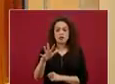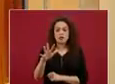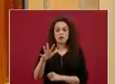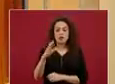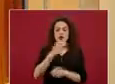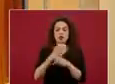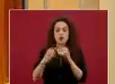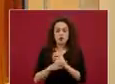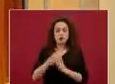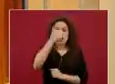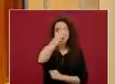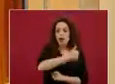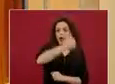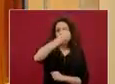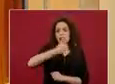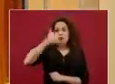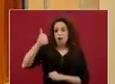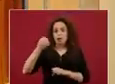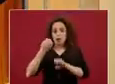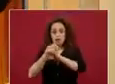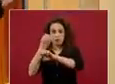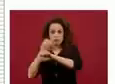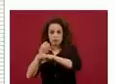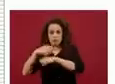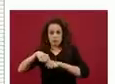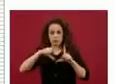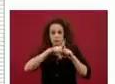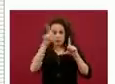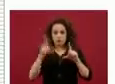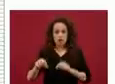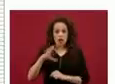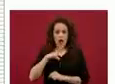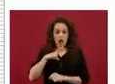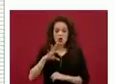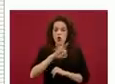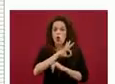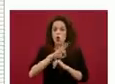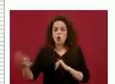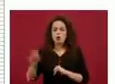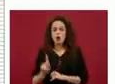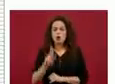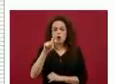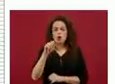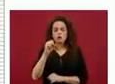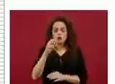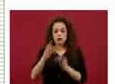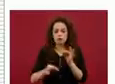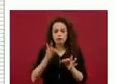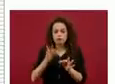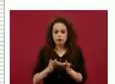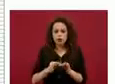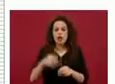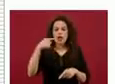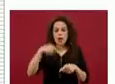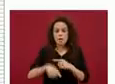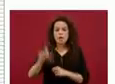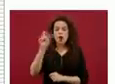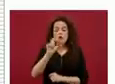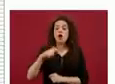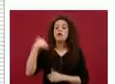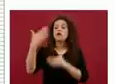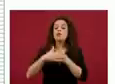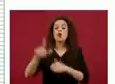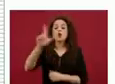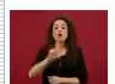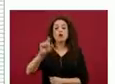estados de esta república tienen, su puntuación final. Este es el semáforo que comienza su vigencia el próximo lunes